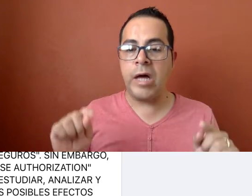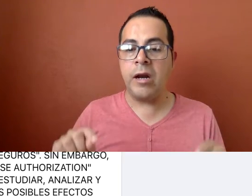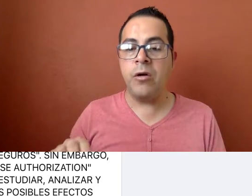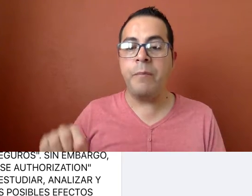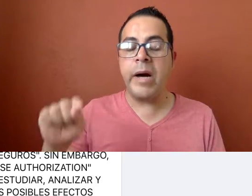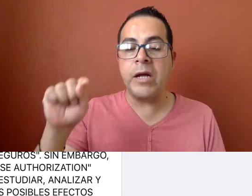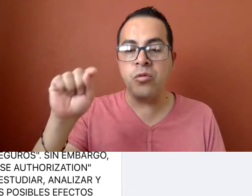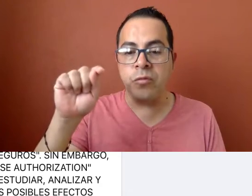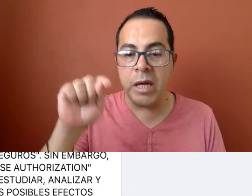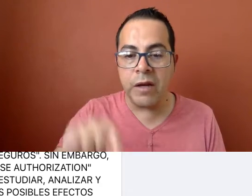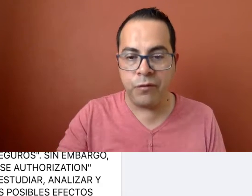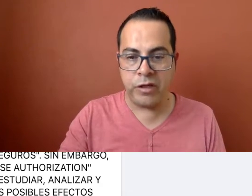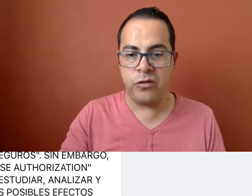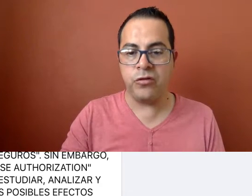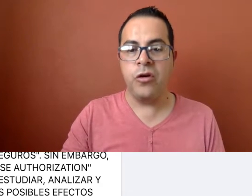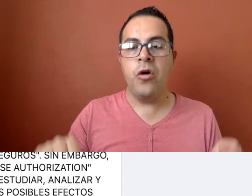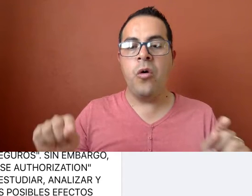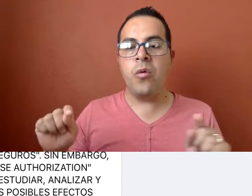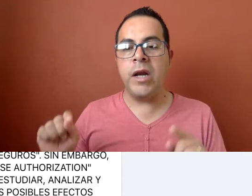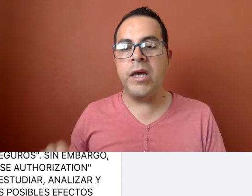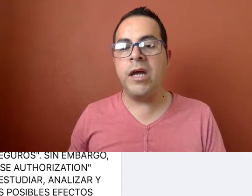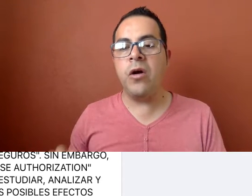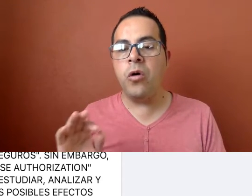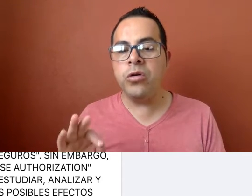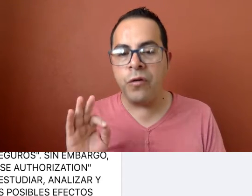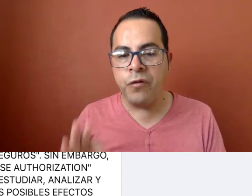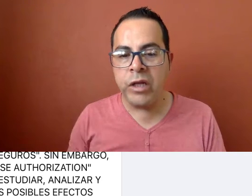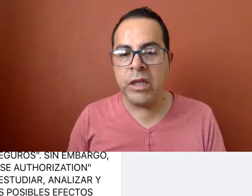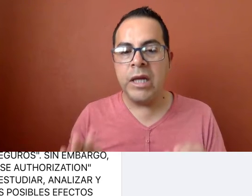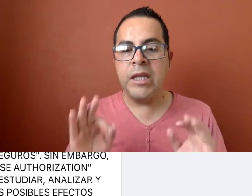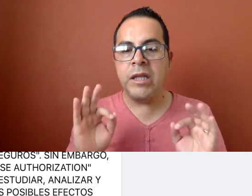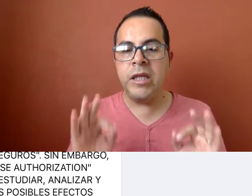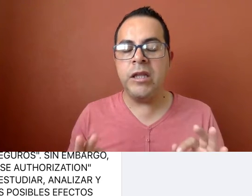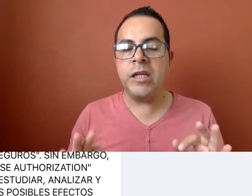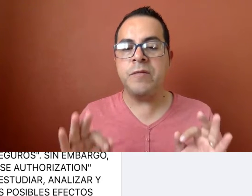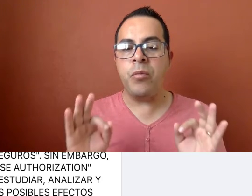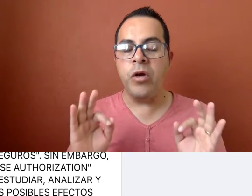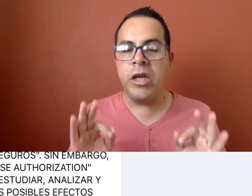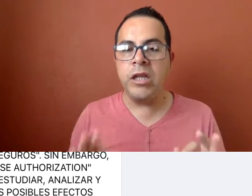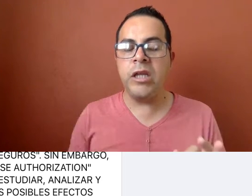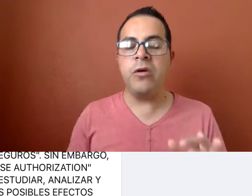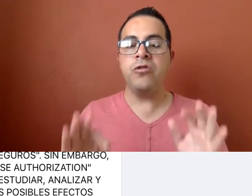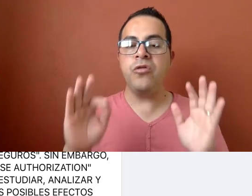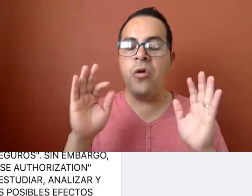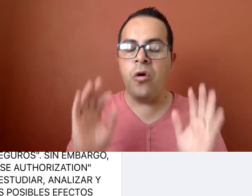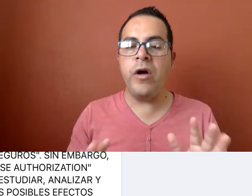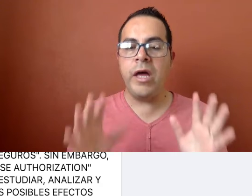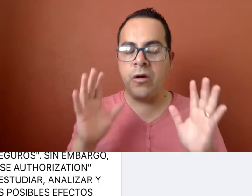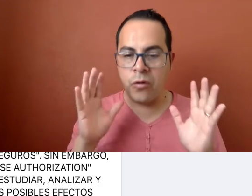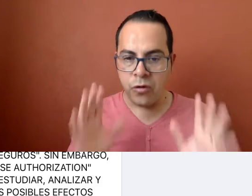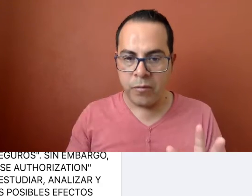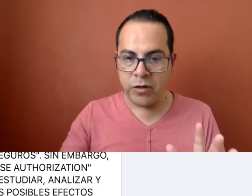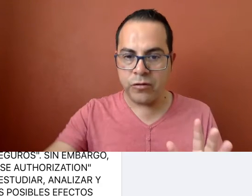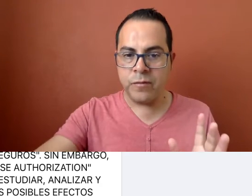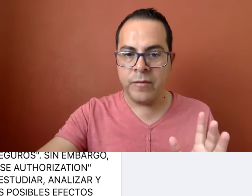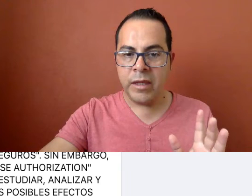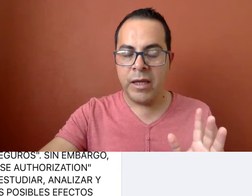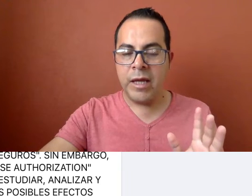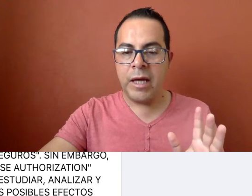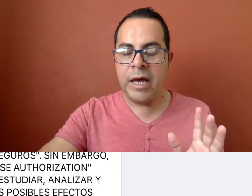para usarlo para sus beneficios o cualquier otro fin de tintes políticos o